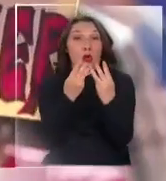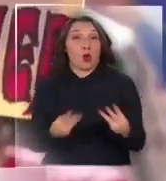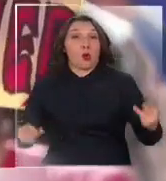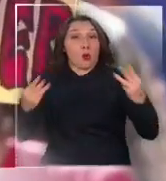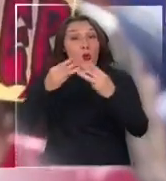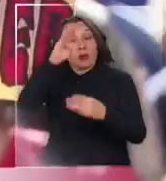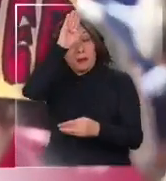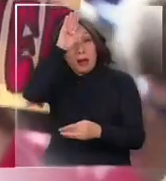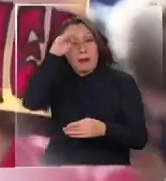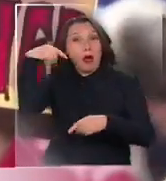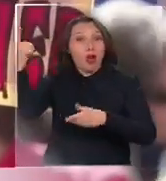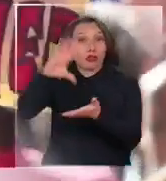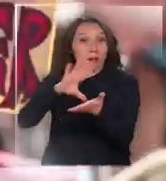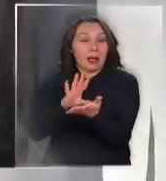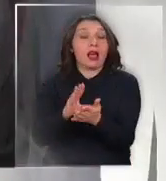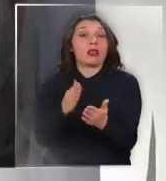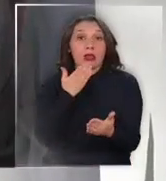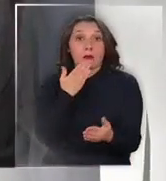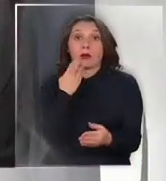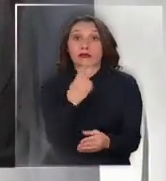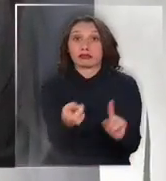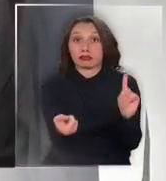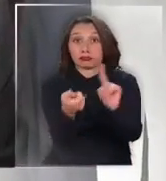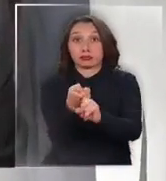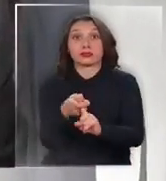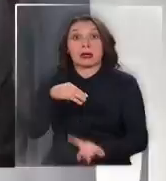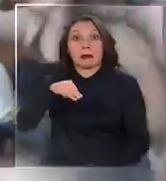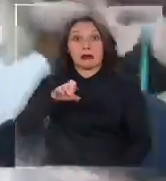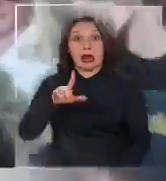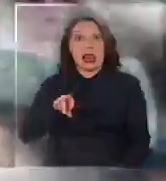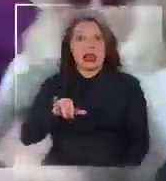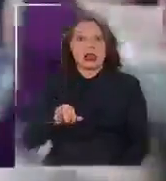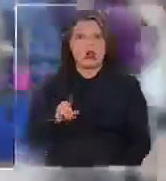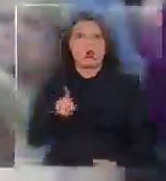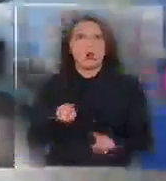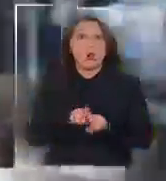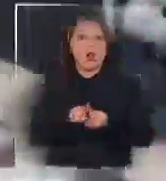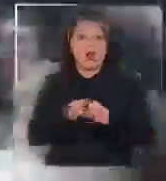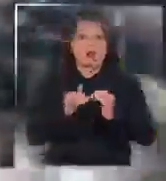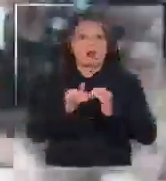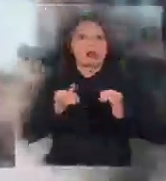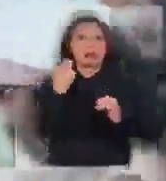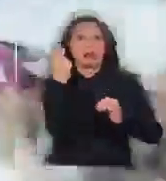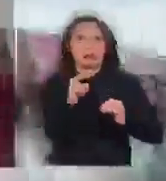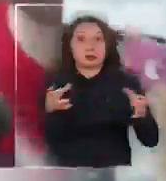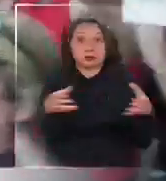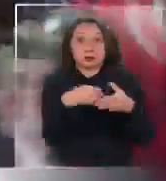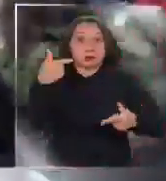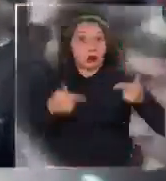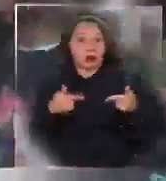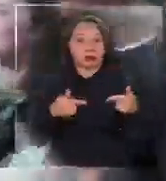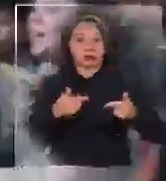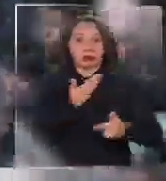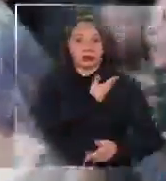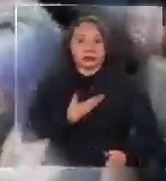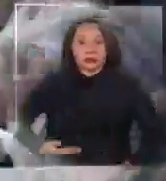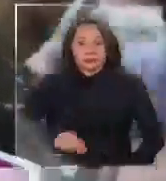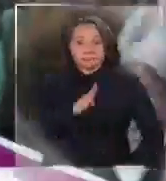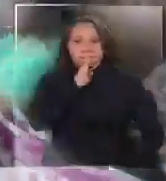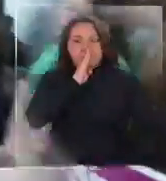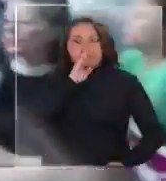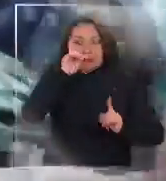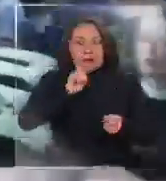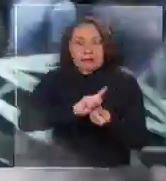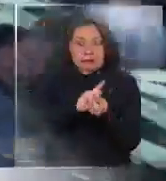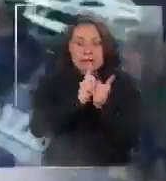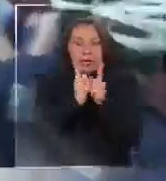Papa, incluso de su esposa Melania, y amenazado por la división de su propio partido, el mandatario se vio obligado a revertir